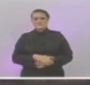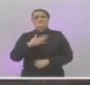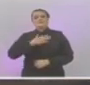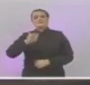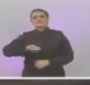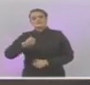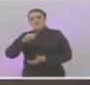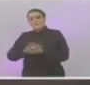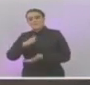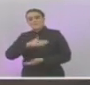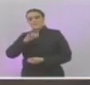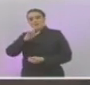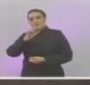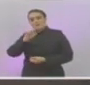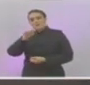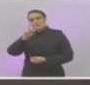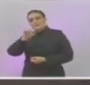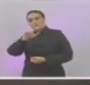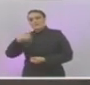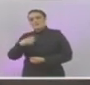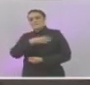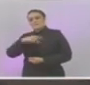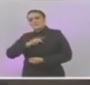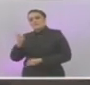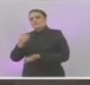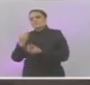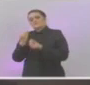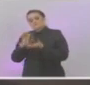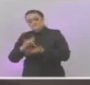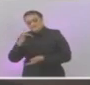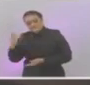Saludo a mi esposa Lorena Valle Rodríguez y a mis hijos. Muchísimas gracias.